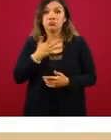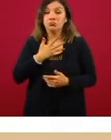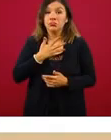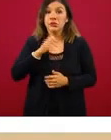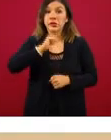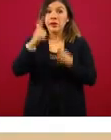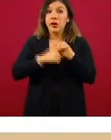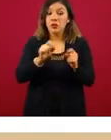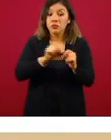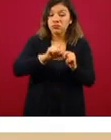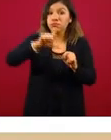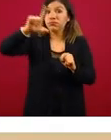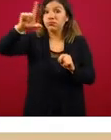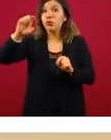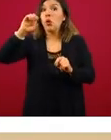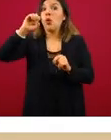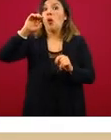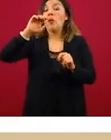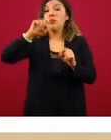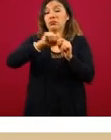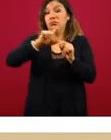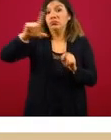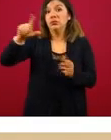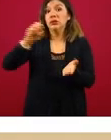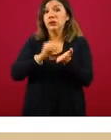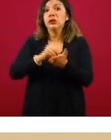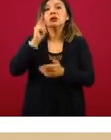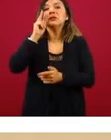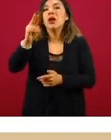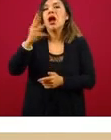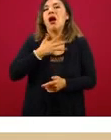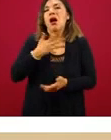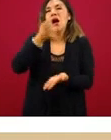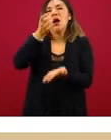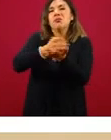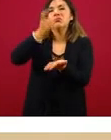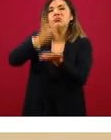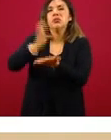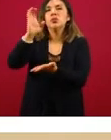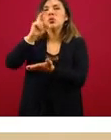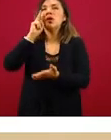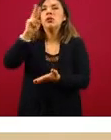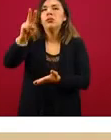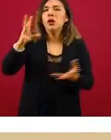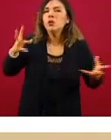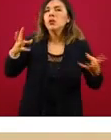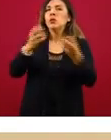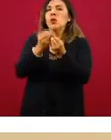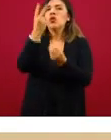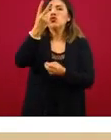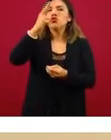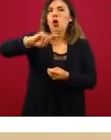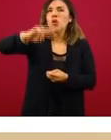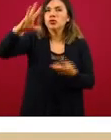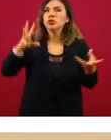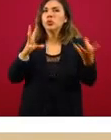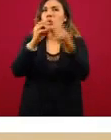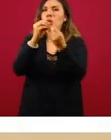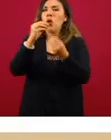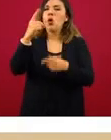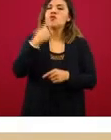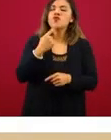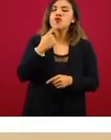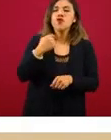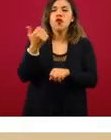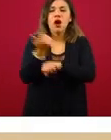curva ascendente, pues es visible cuando sumamos o vemos las dos barras conjuntas. Todavía